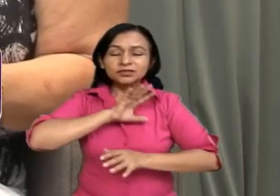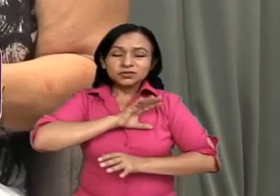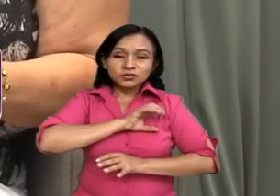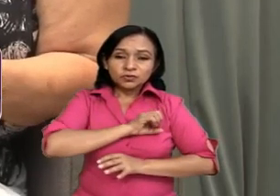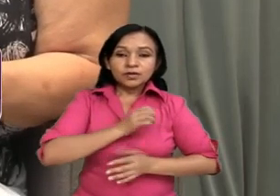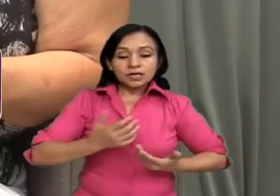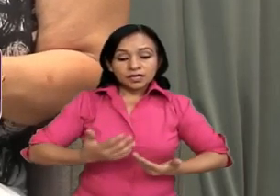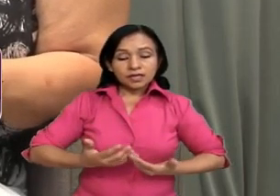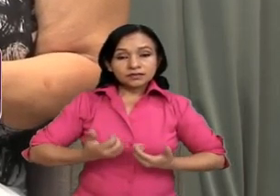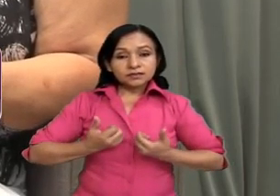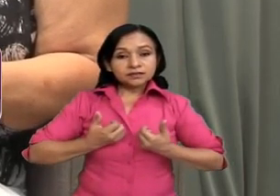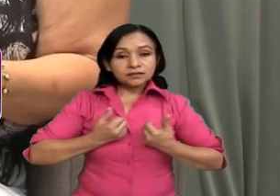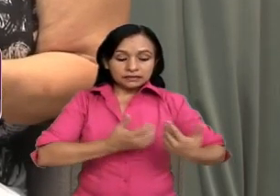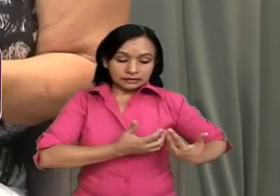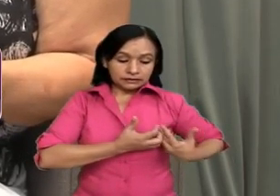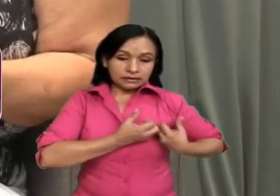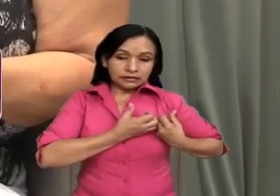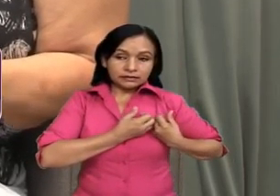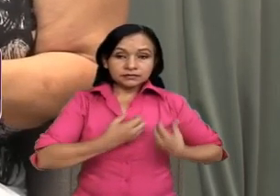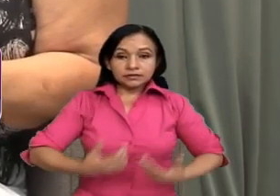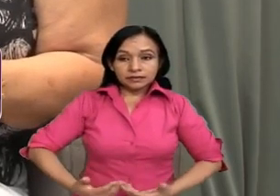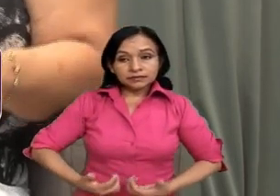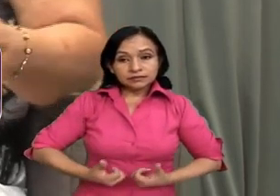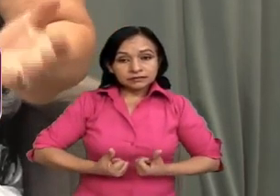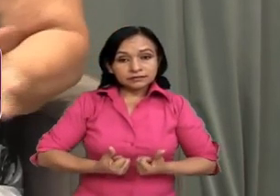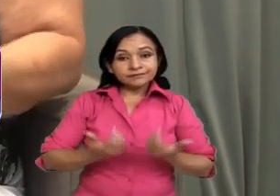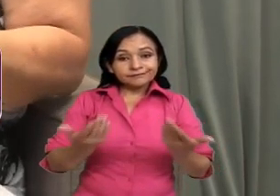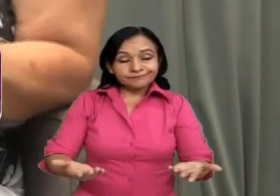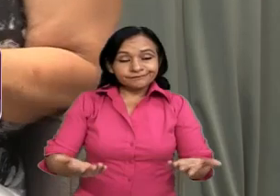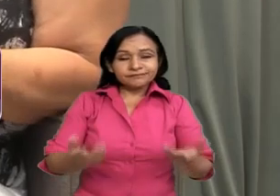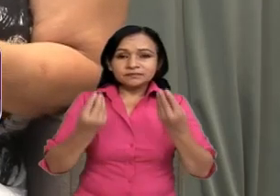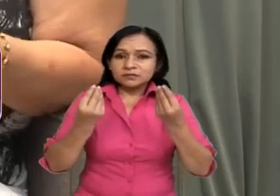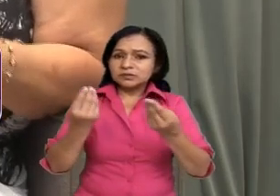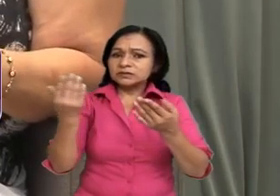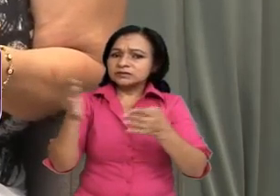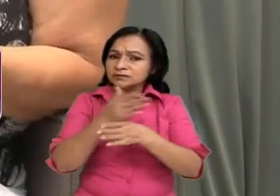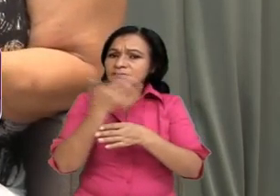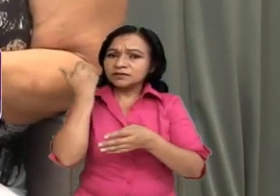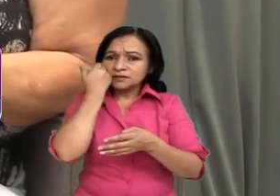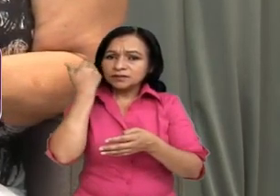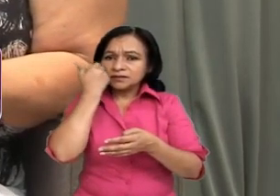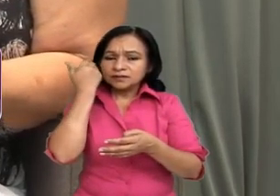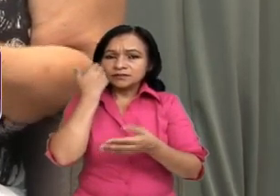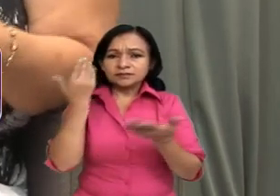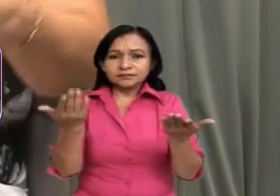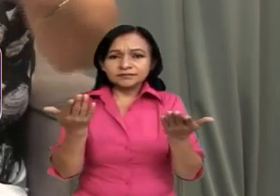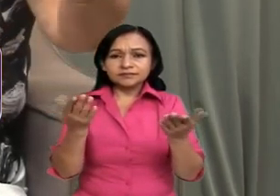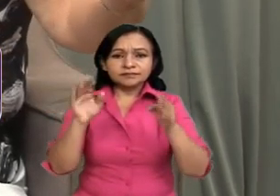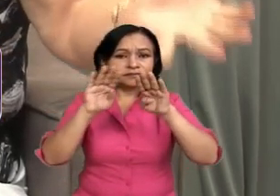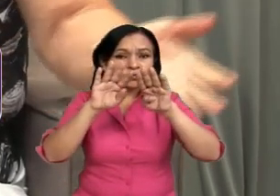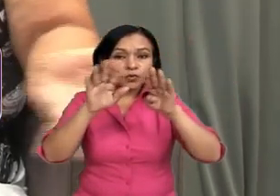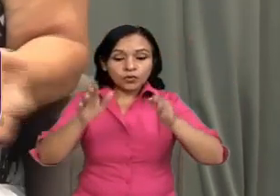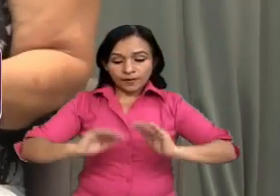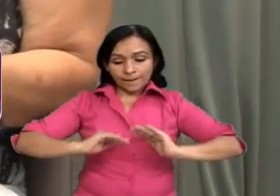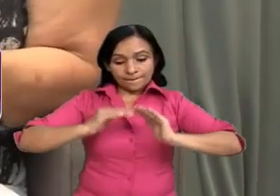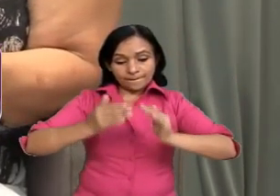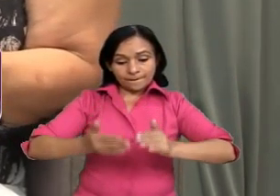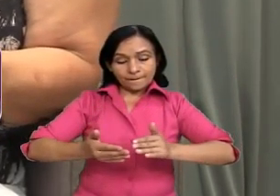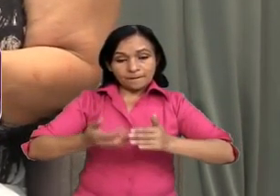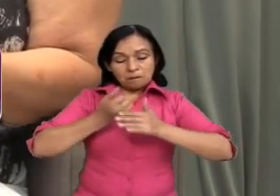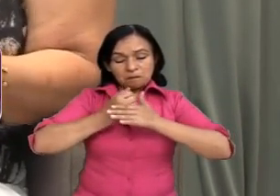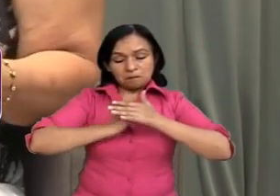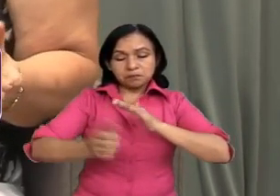cáncer de mama, el cáncer uterino y, en fin, una serie. O la reducción misma de las muertes maternas. La reducción de las